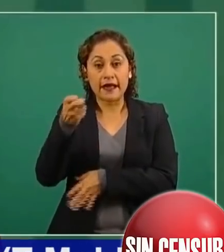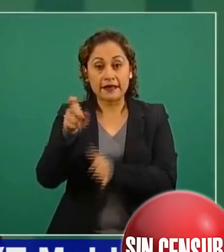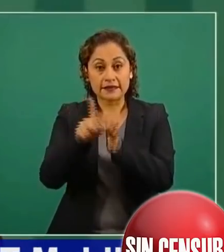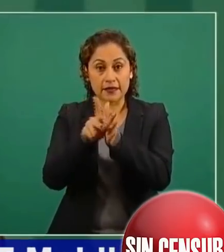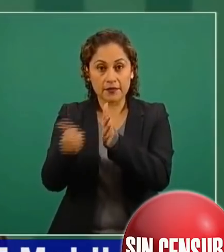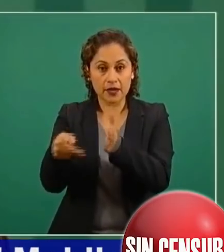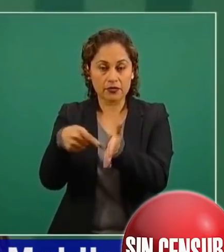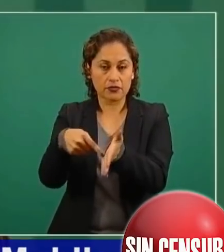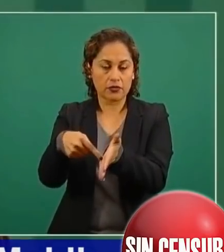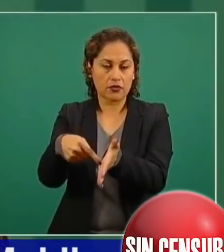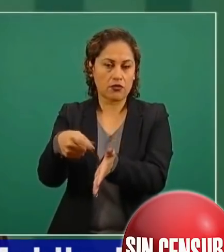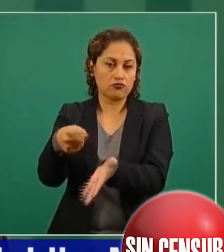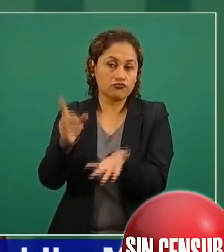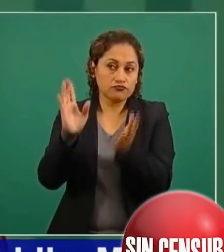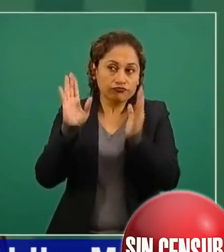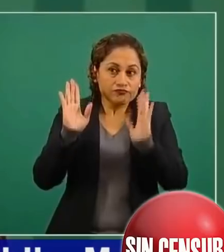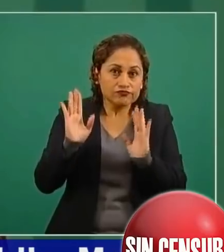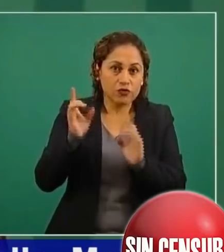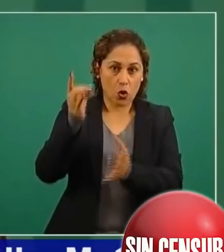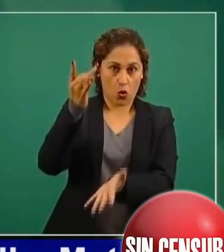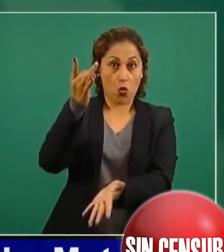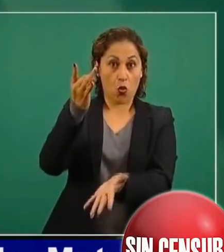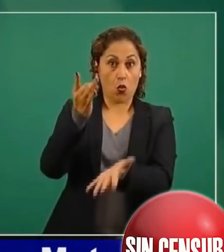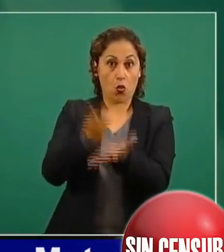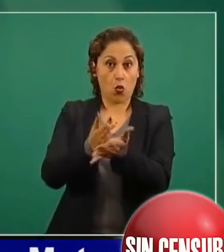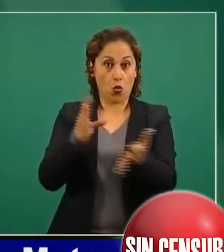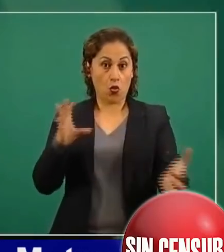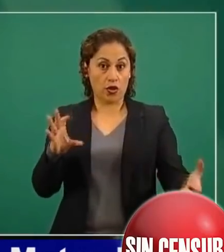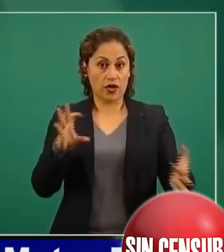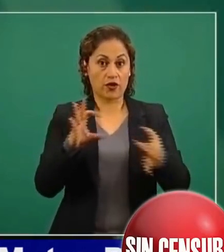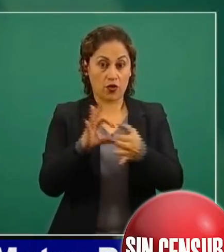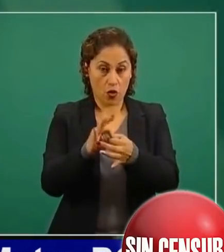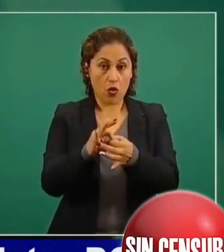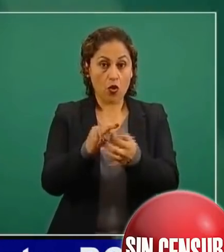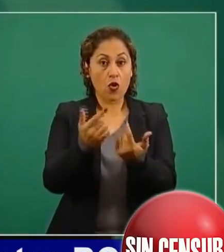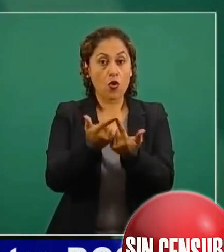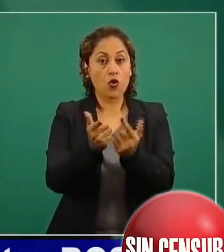único vinculado al movimiento social,